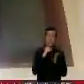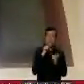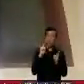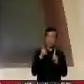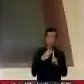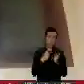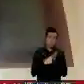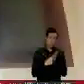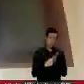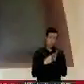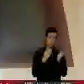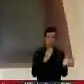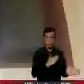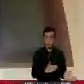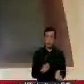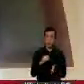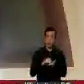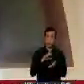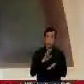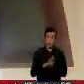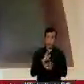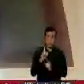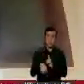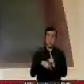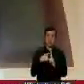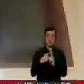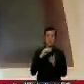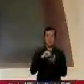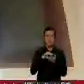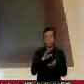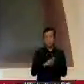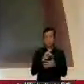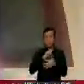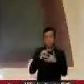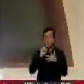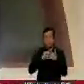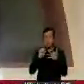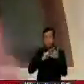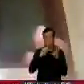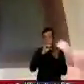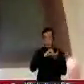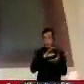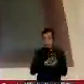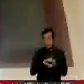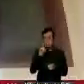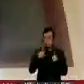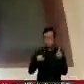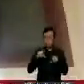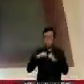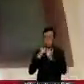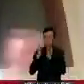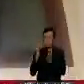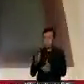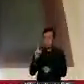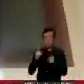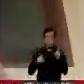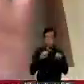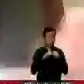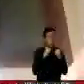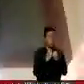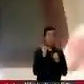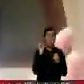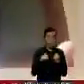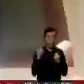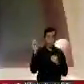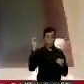un segundo debate y que ahí pueden incorporarse una serie de posicionamientos de los diferentes sectores políticos, de la misma